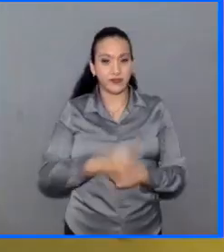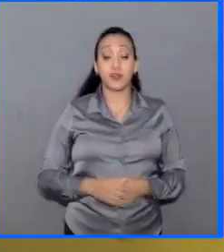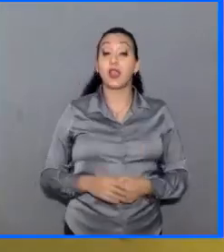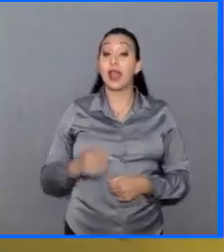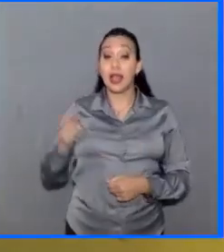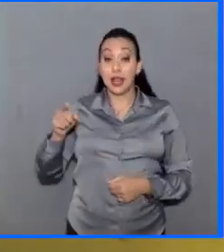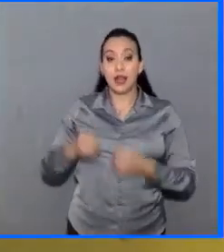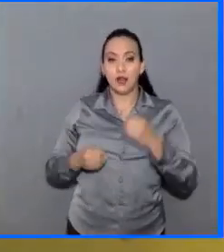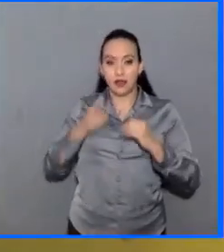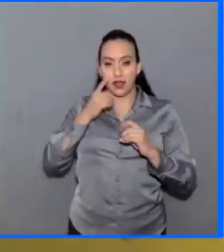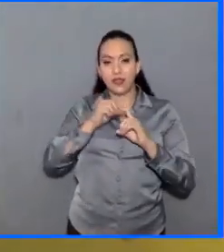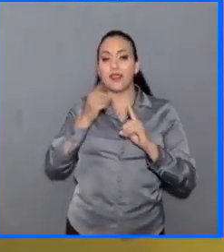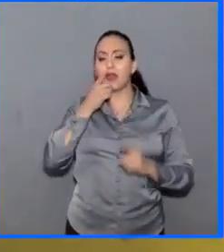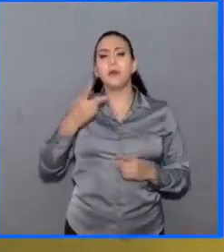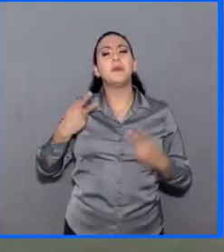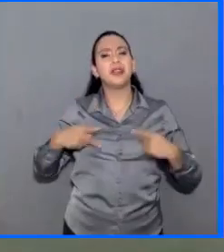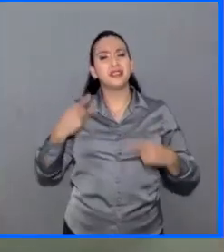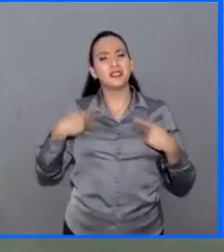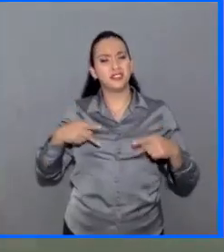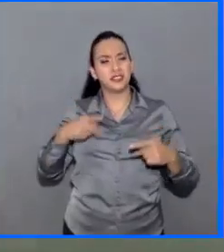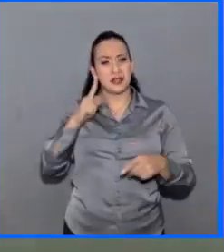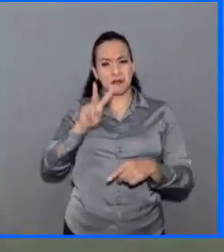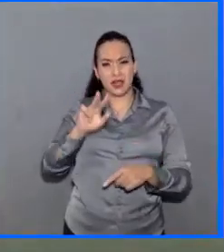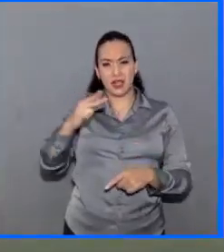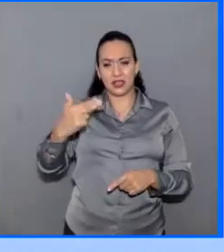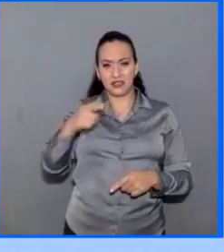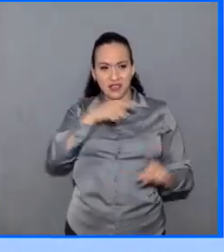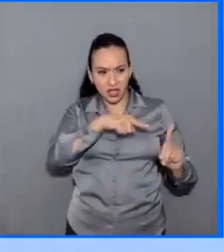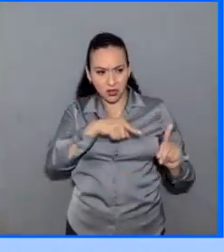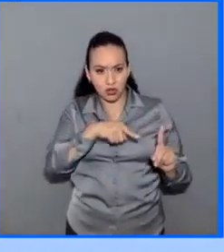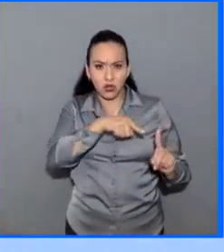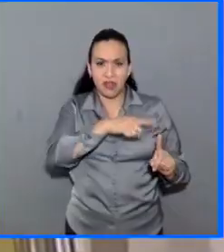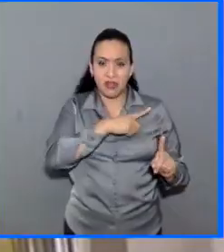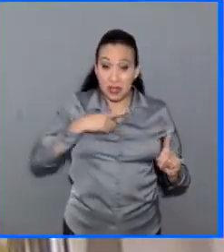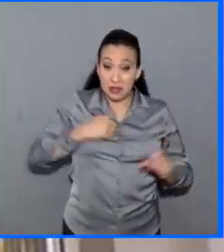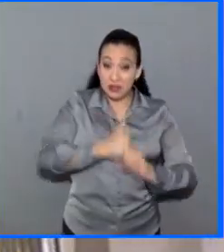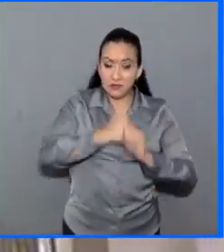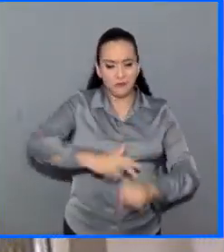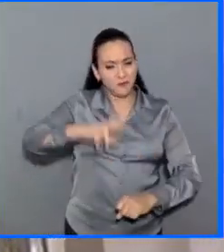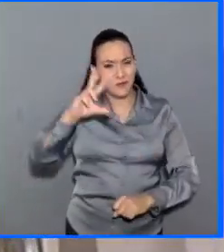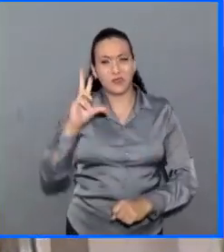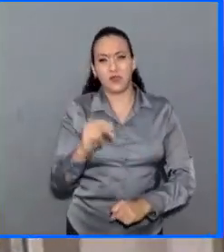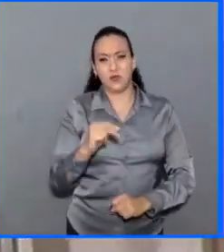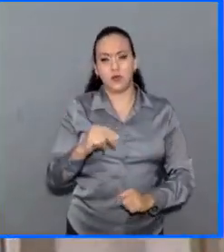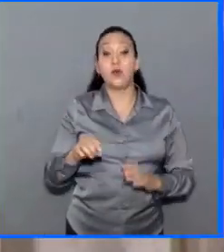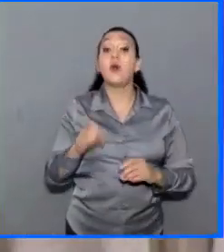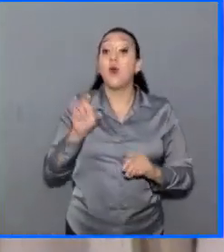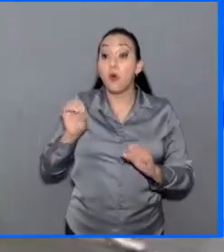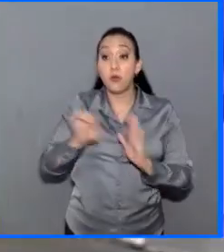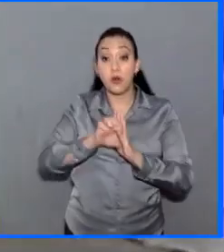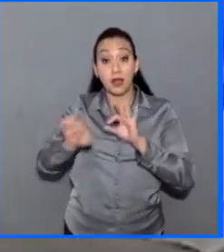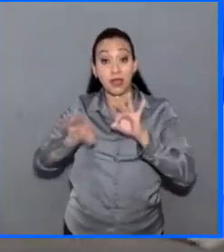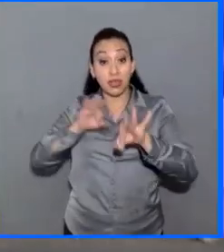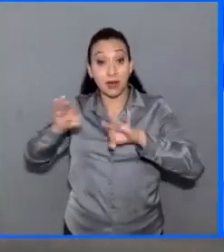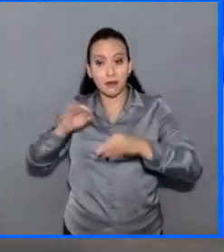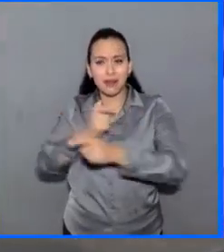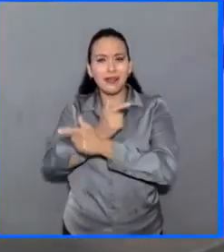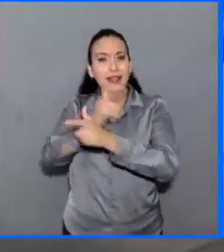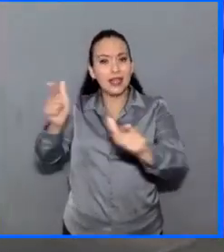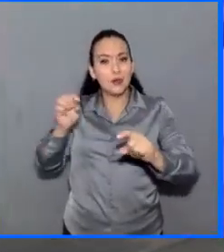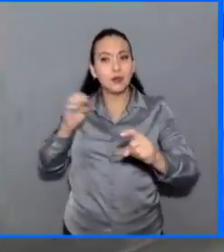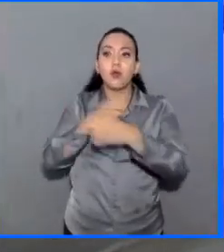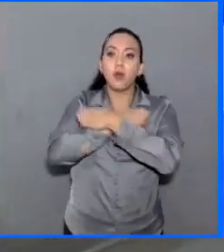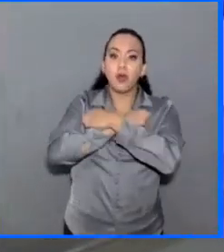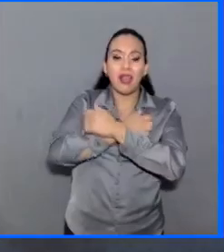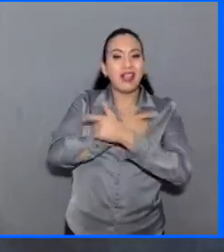VIH no deben ser objeto de marginación en ningún ámbito, incluyendo laboral y educativo. Este principio se fundamenta en la